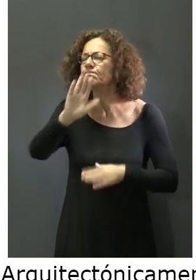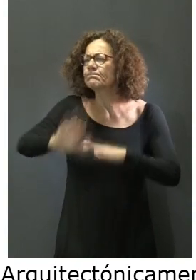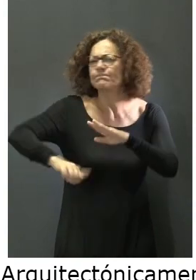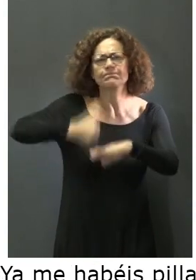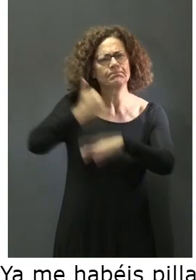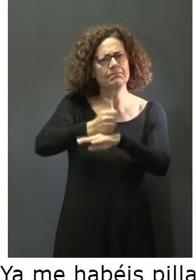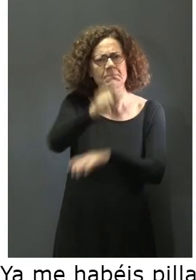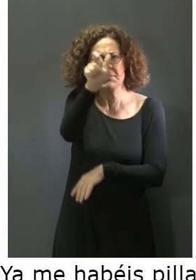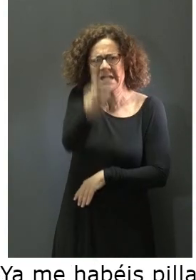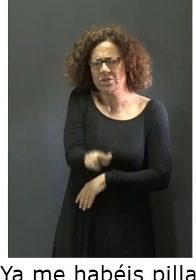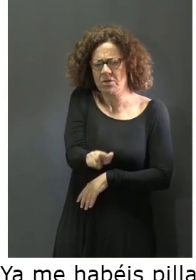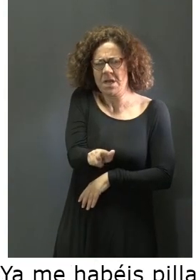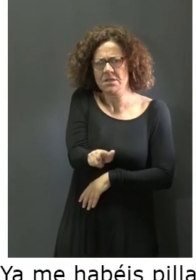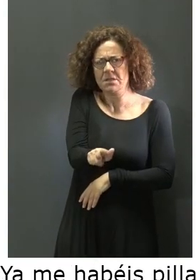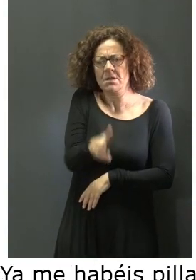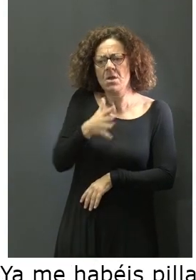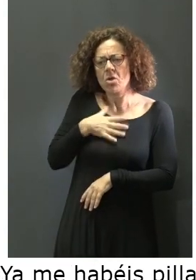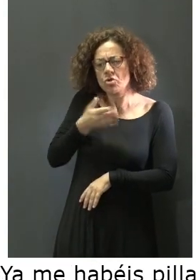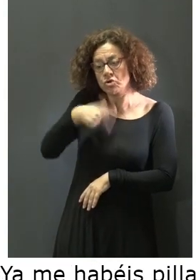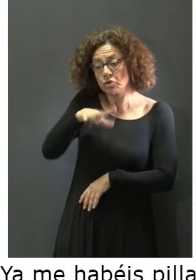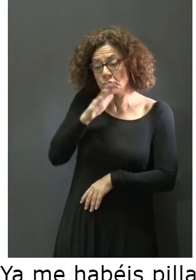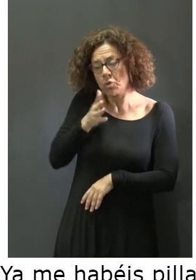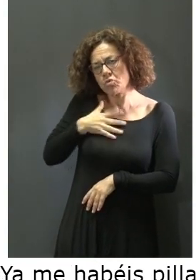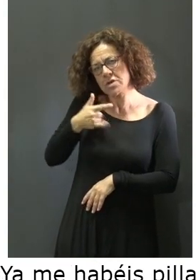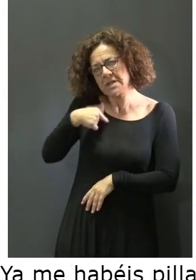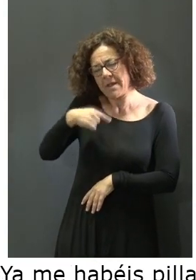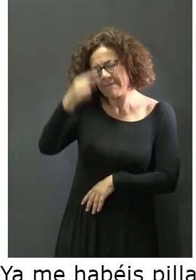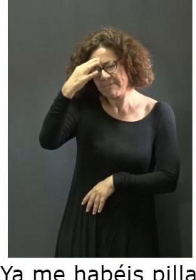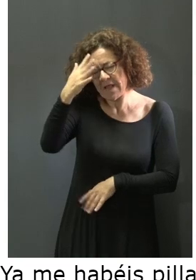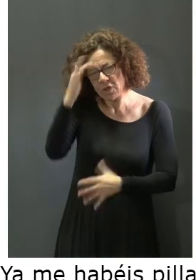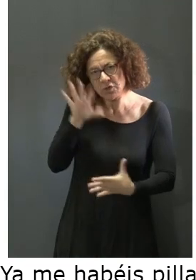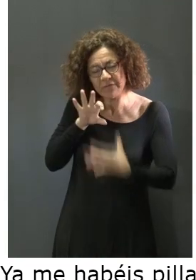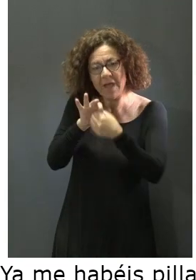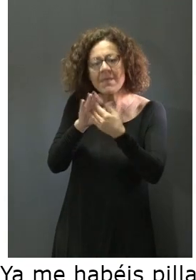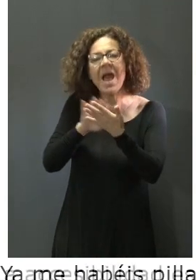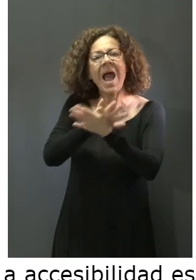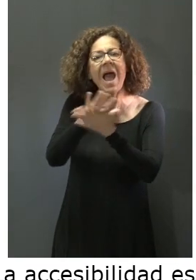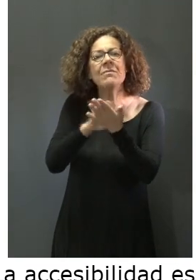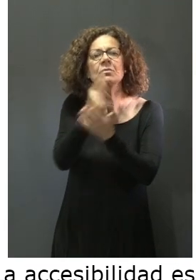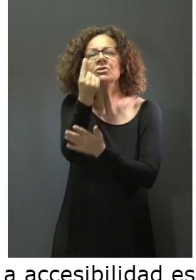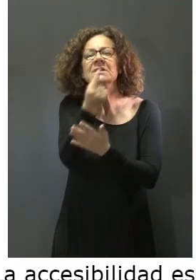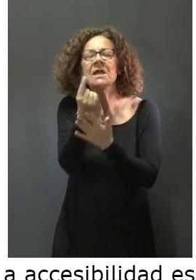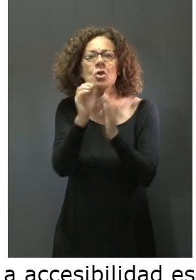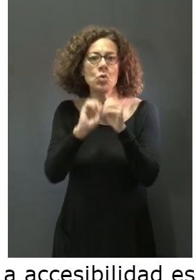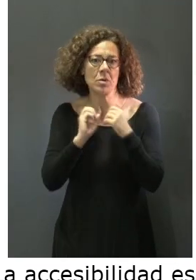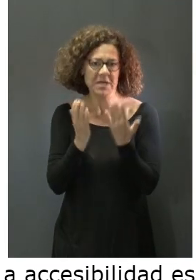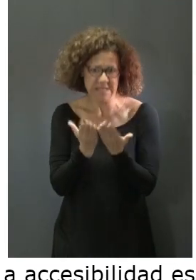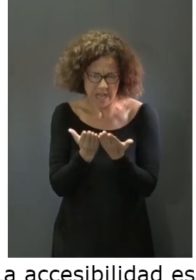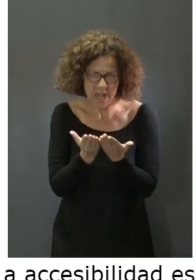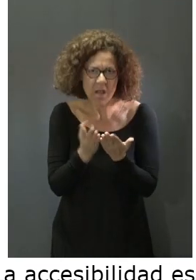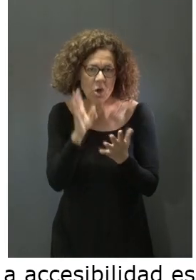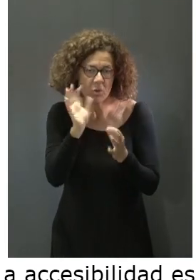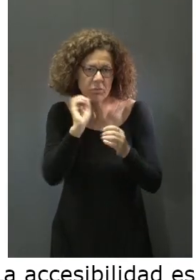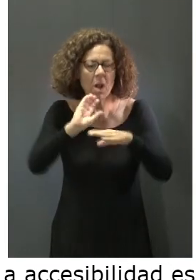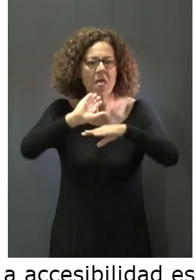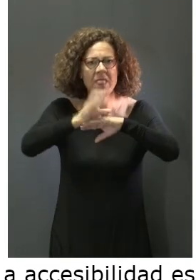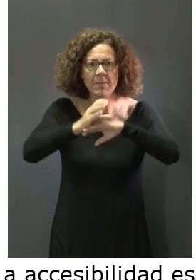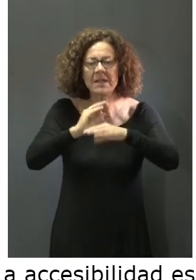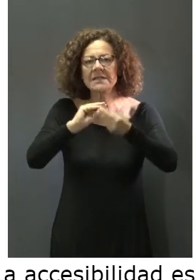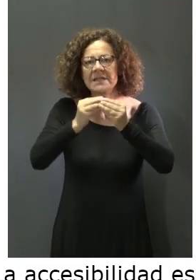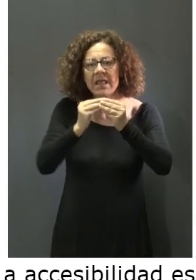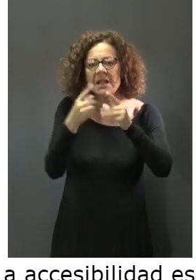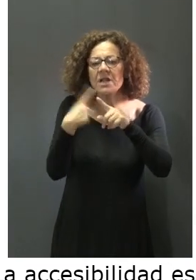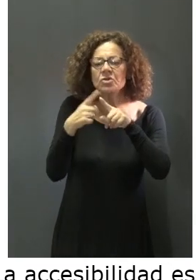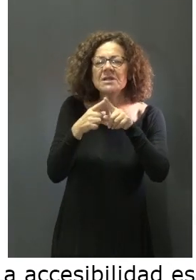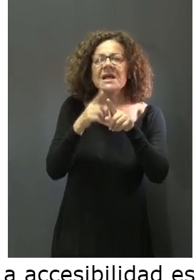a las personas. Entonces nosotros, por nuestra filosofía, hablamos de un diseño universal. Obviamente muchas veces estamos hacia paz. Los productos se diseñan sabiendo